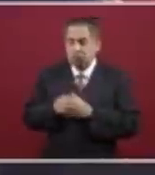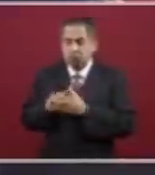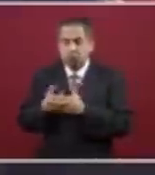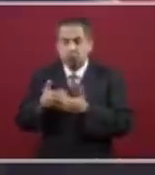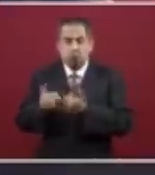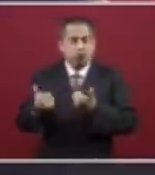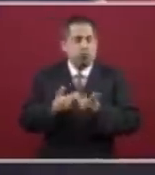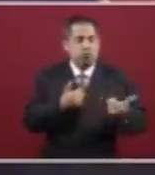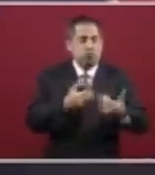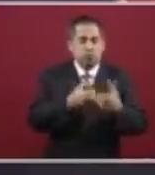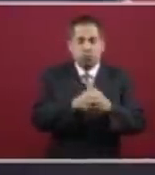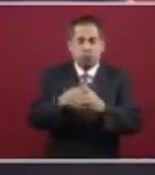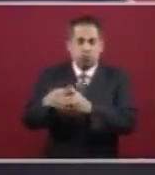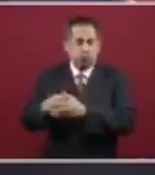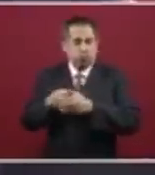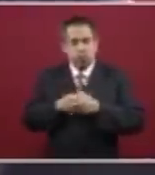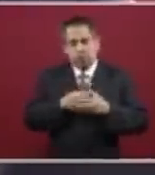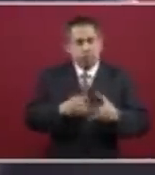Y